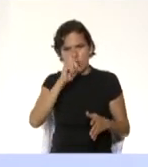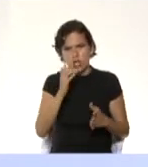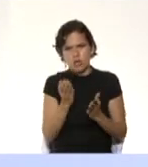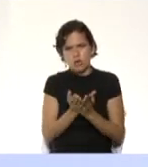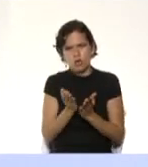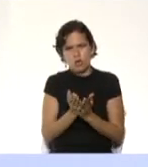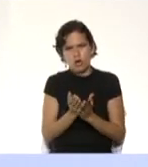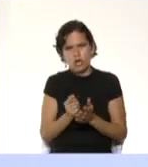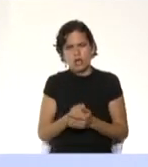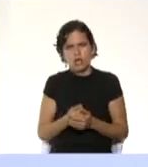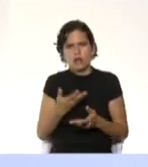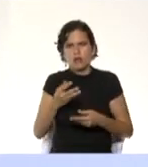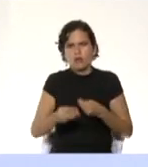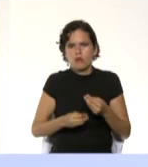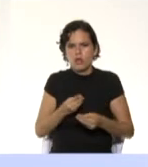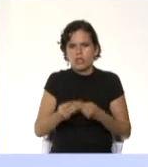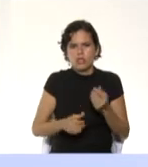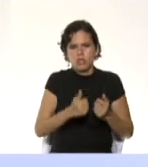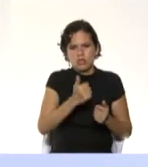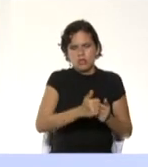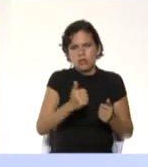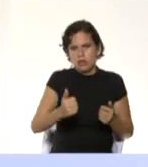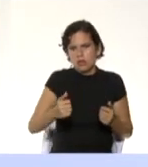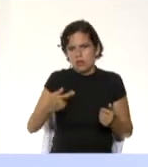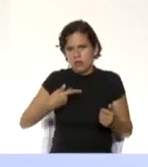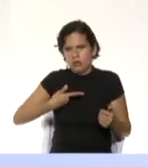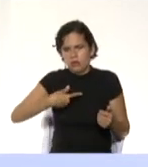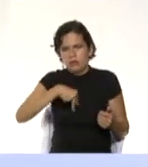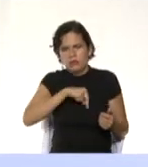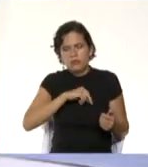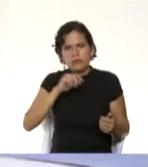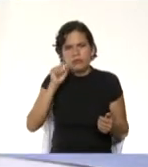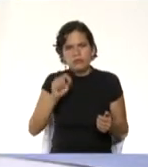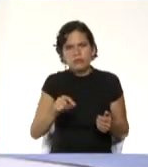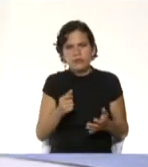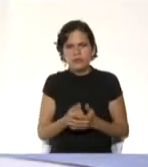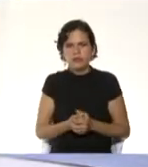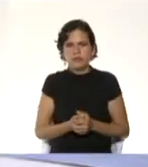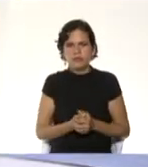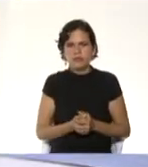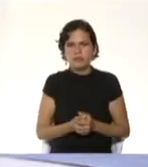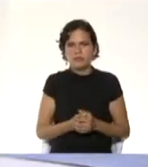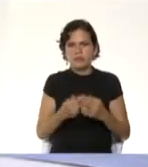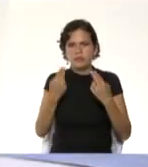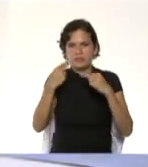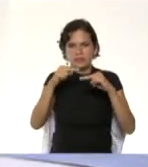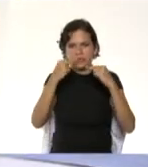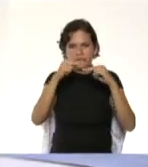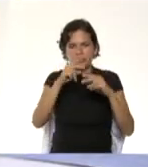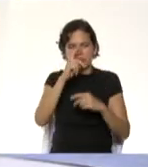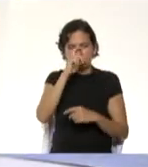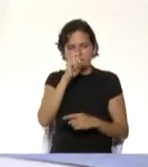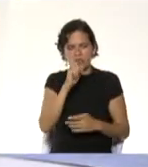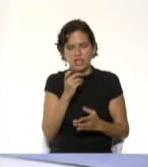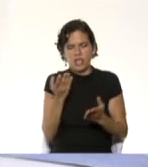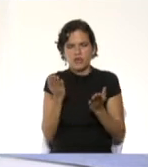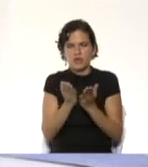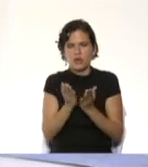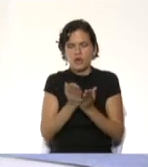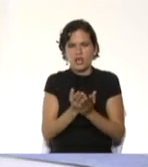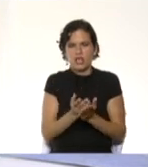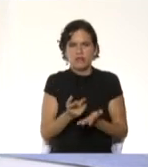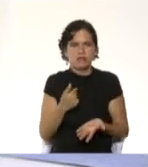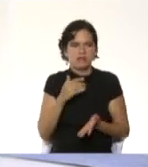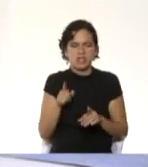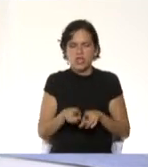planificado nuestro año escolar, que vamos a hacer en cada una de nuestros momentos, de nuestras etapas